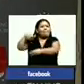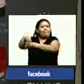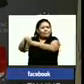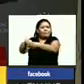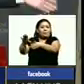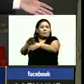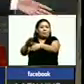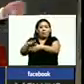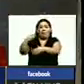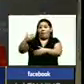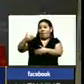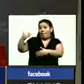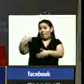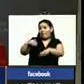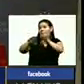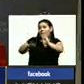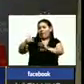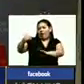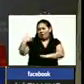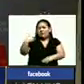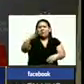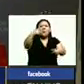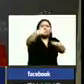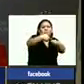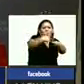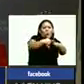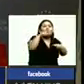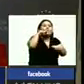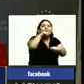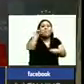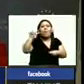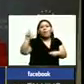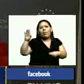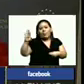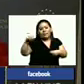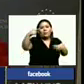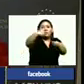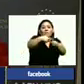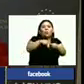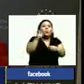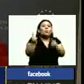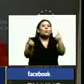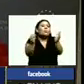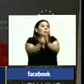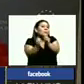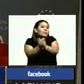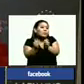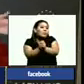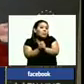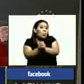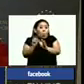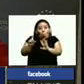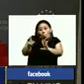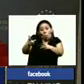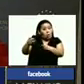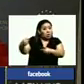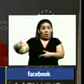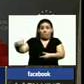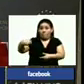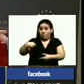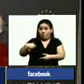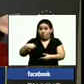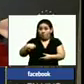Si gobernaron 10 años, tienen alba petróleo, ellos tienen el dinero. el problema es una de dos. O no lo quieren pagar